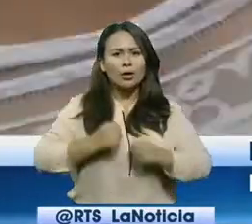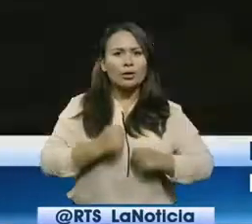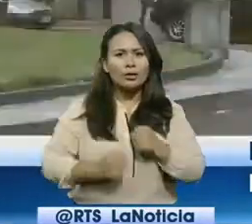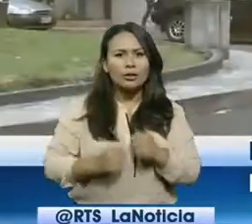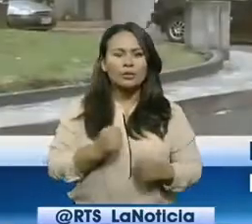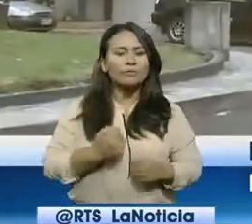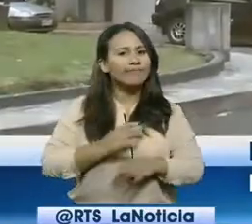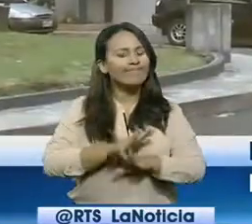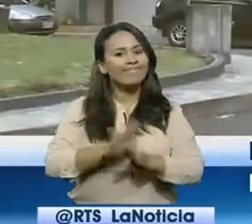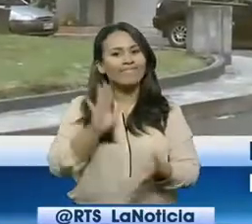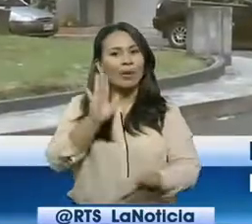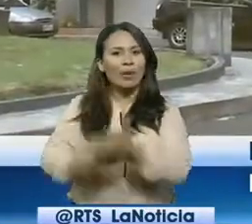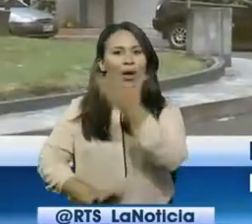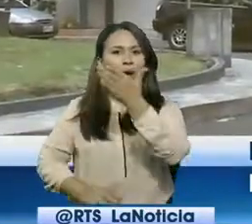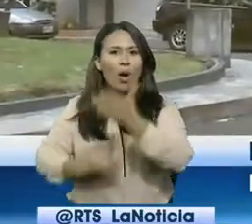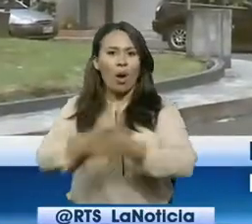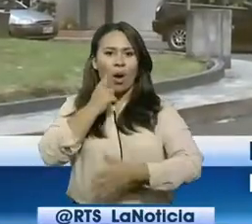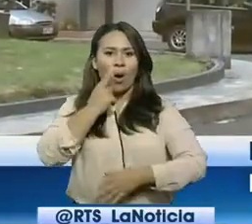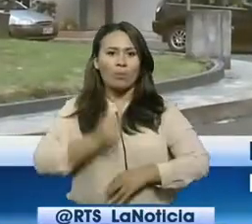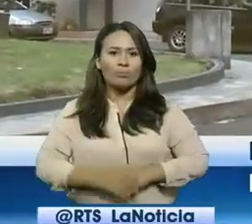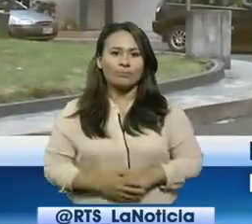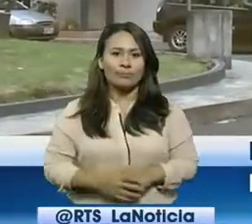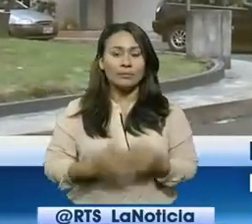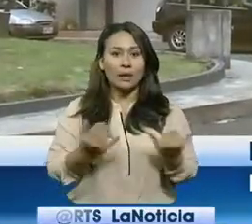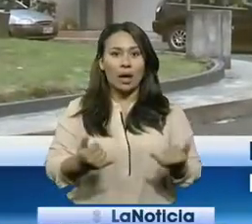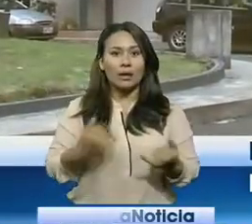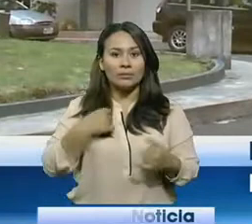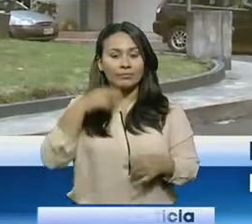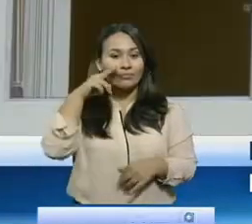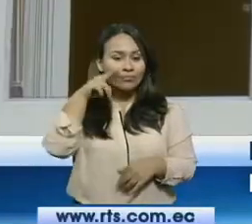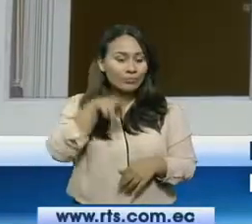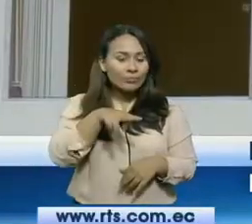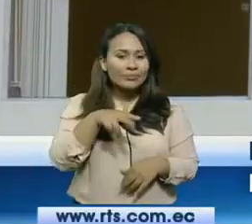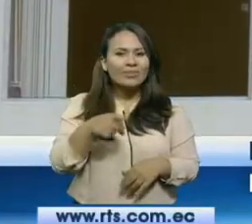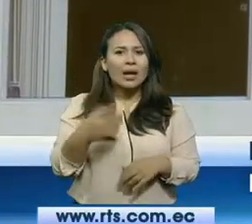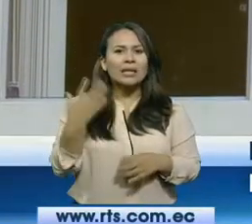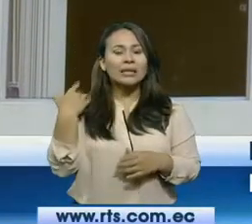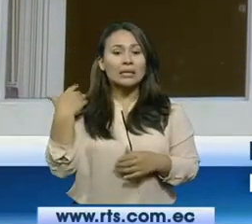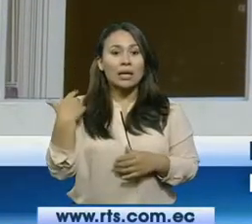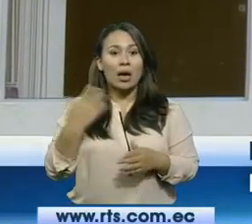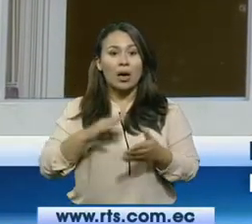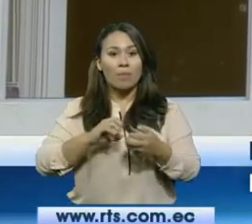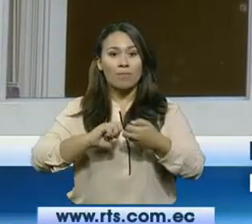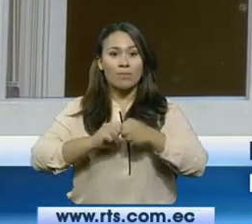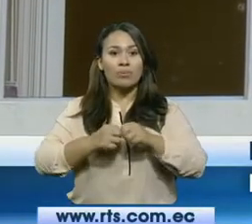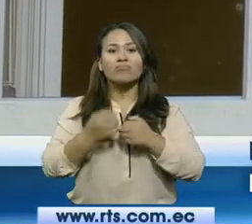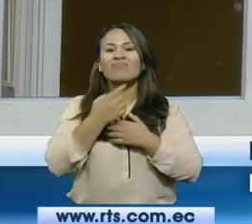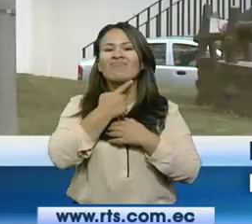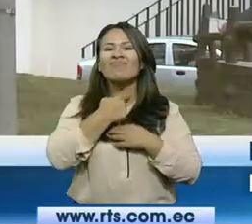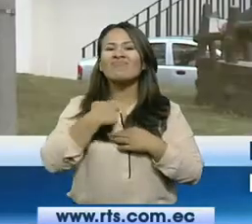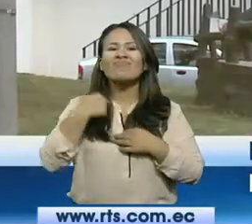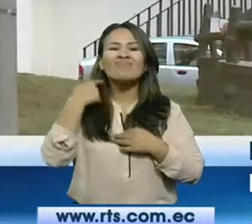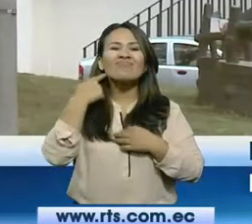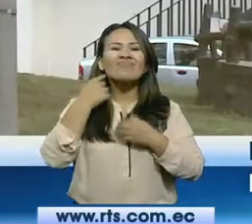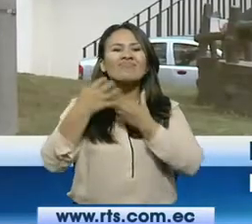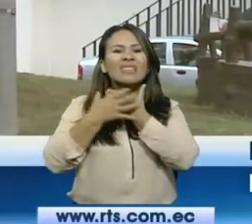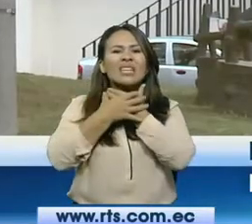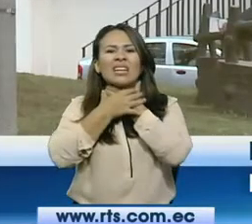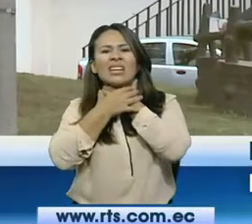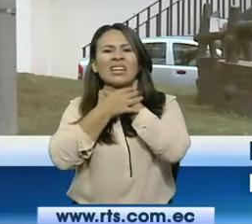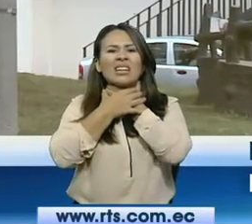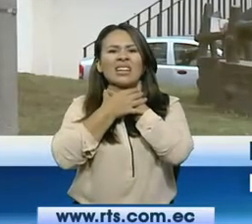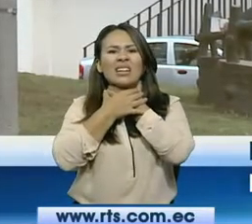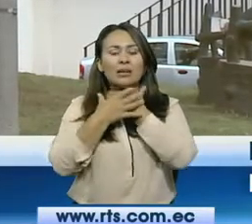fue huyendo. En primera instancia, en el sitio verificaron que tenía aparentemente huellas de asfixia por ahorcamiento, aunque será el protocolo de